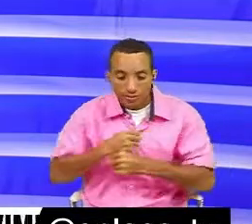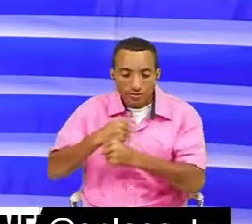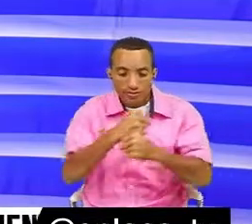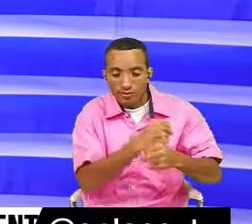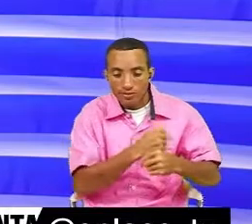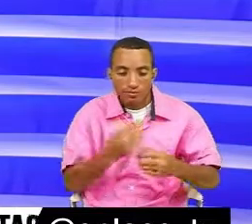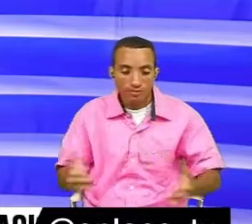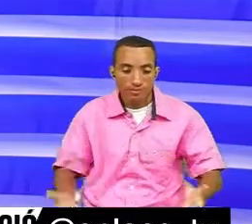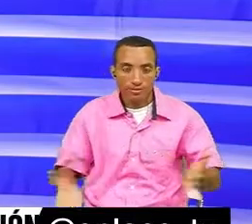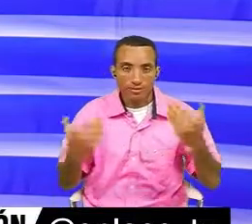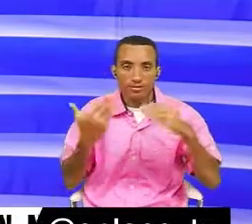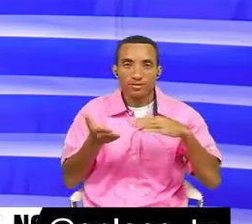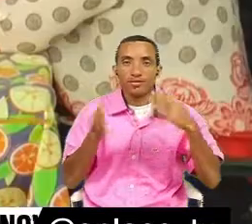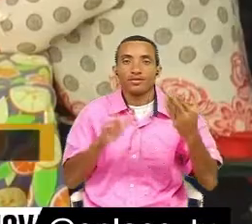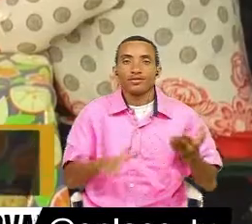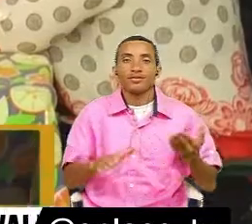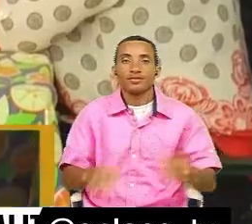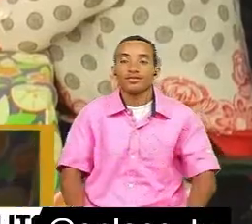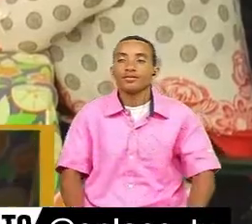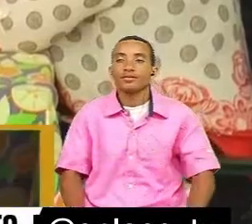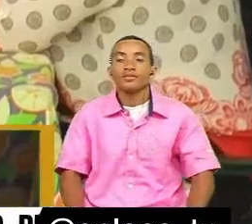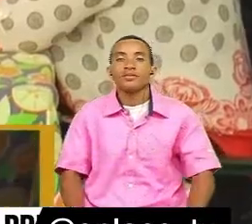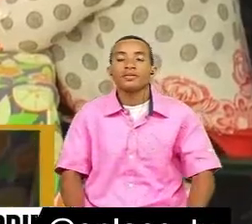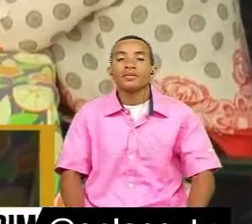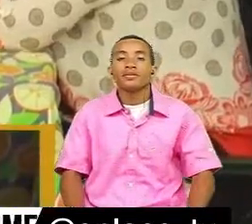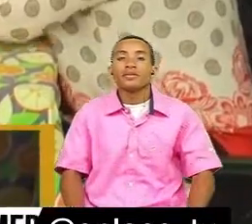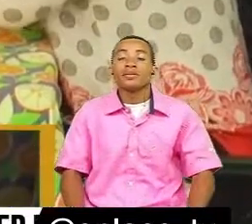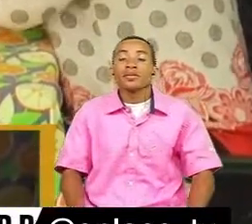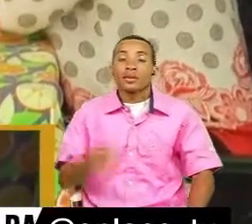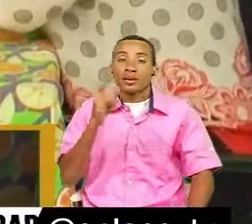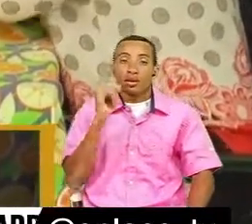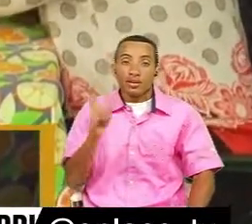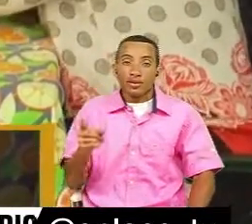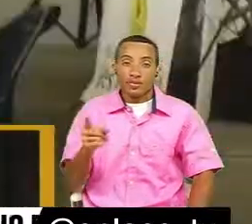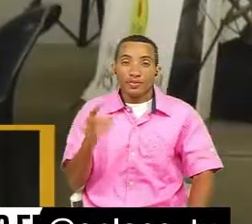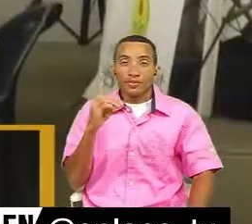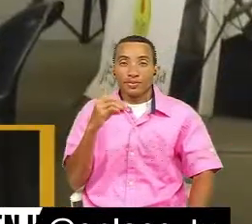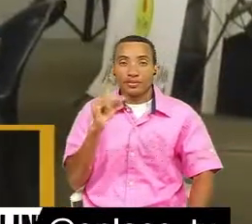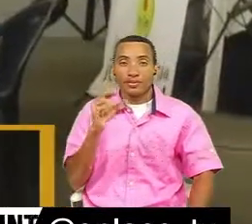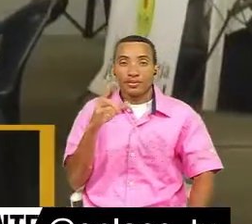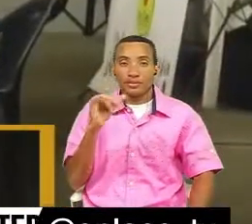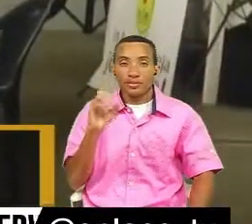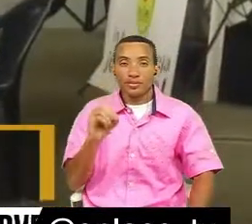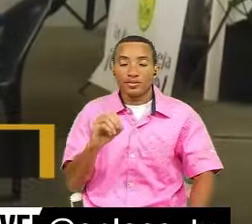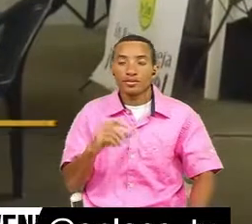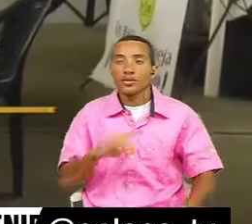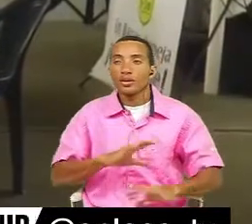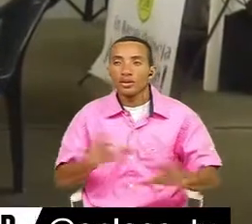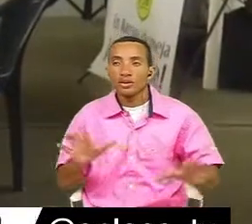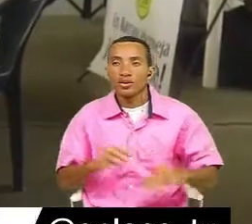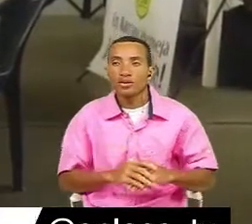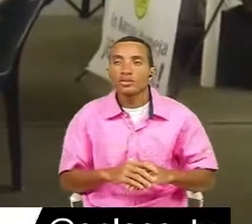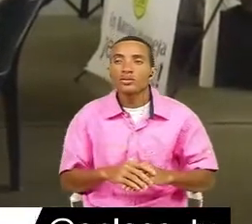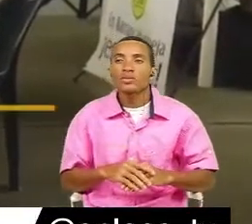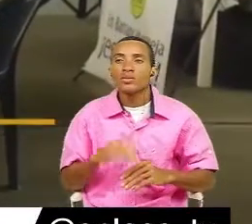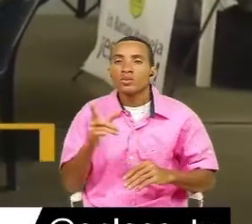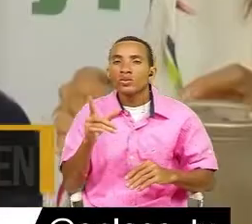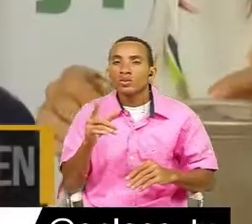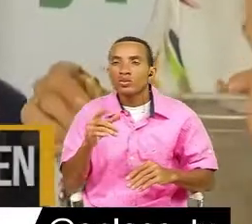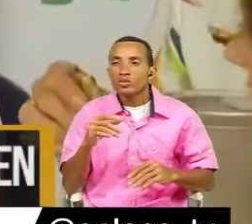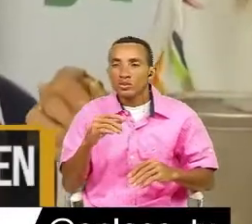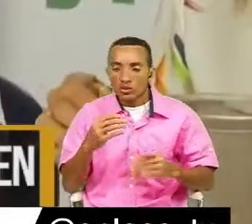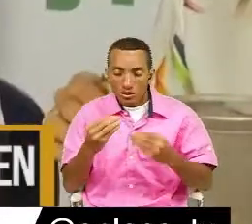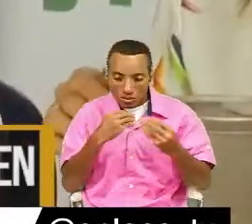Muertos. El alcalde de Barranca Bermeja, Darío Echeverri Serrano, desayunó este jueves con los comerciantes del puerto de embarcaciones menores y con ellos